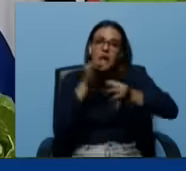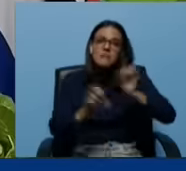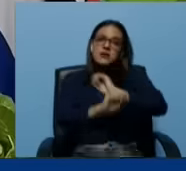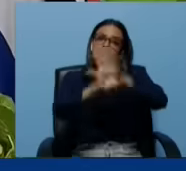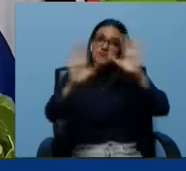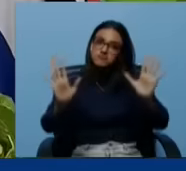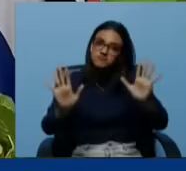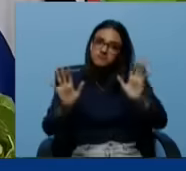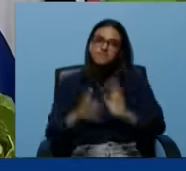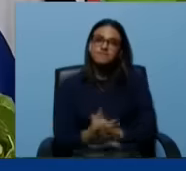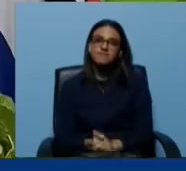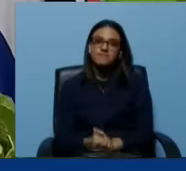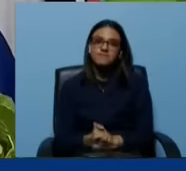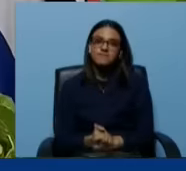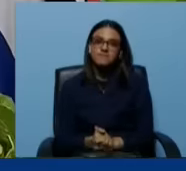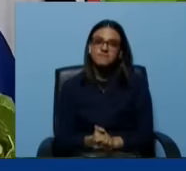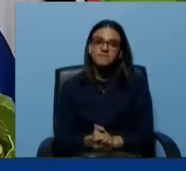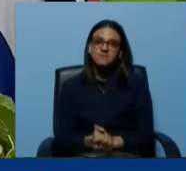la reacción